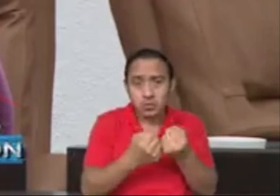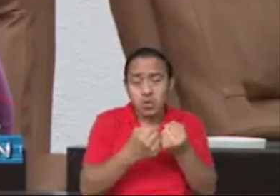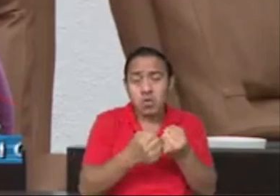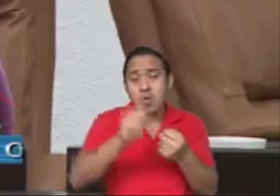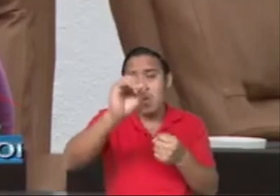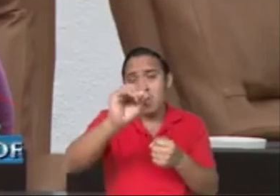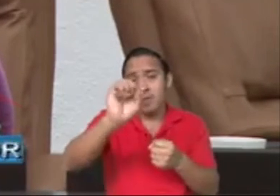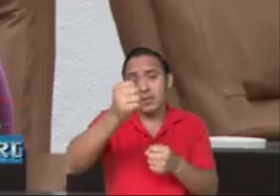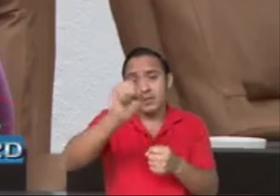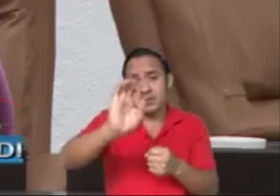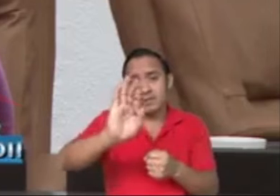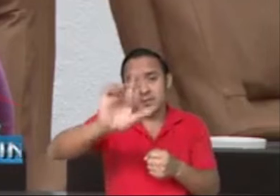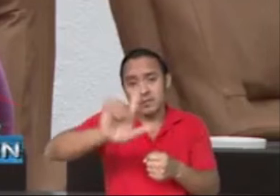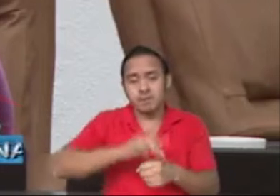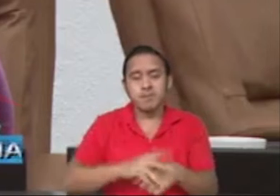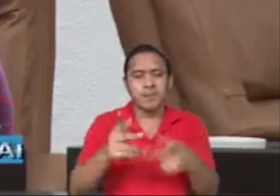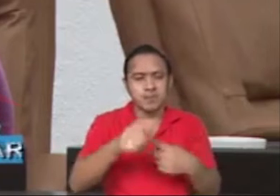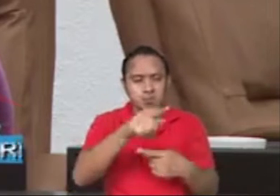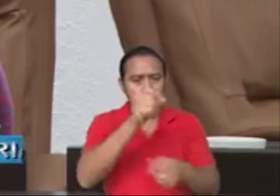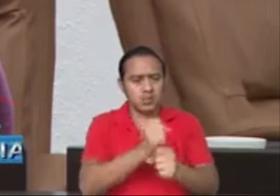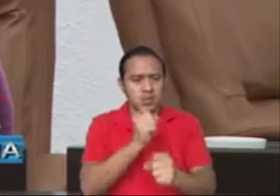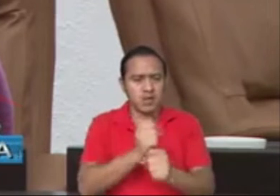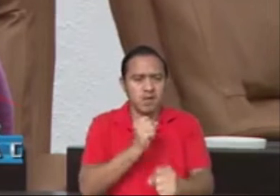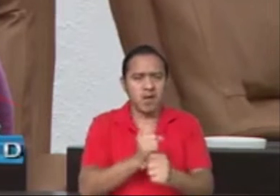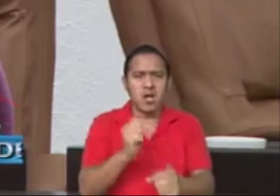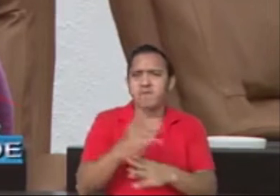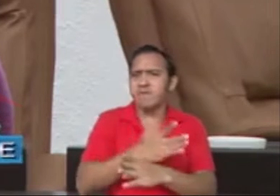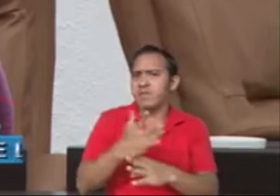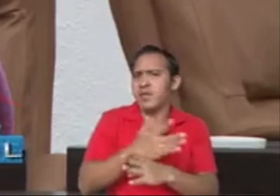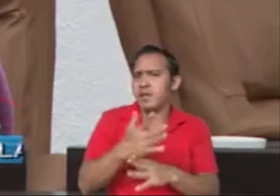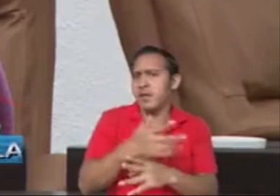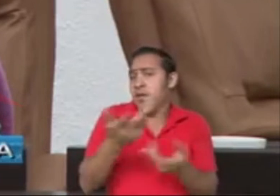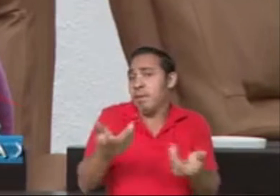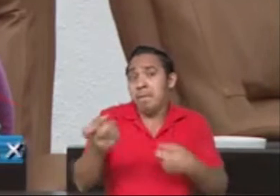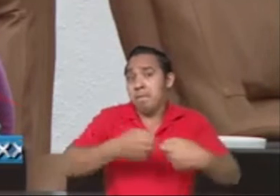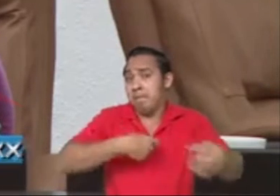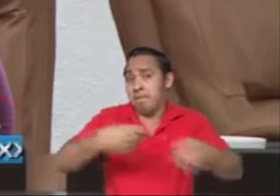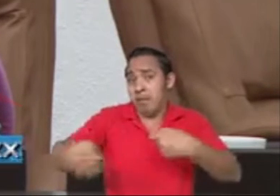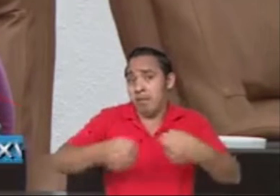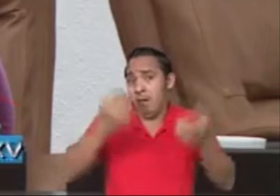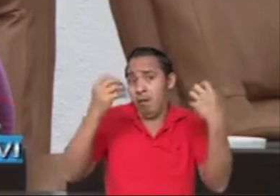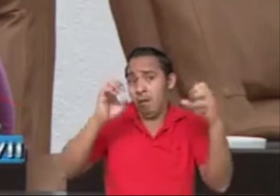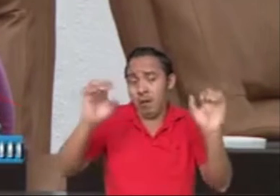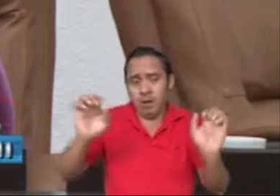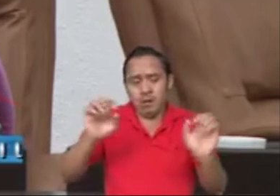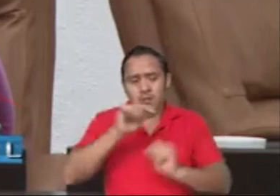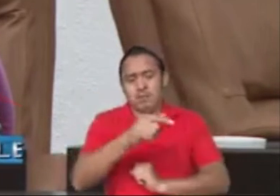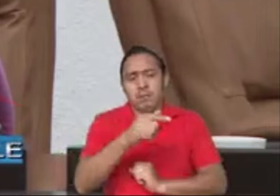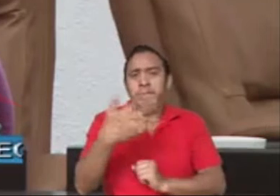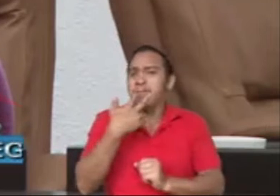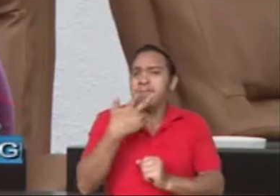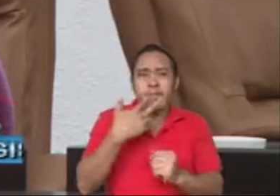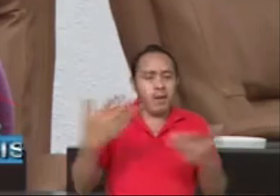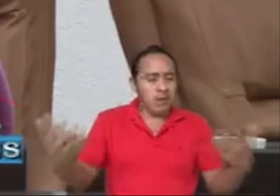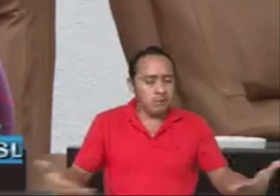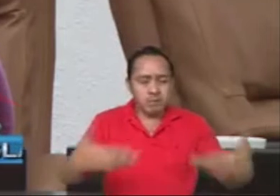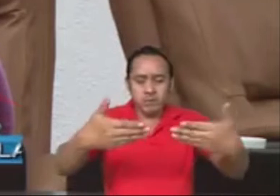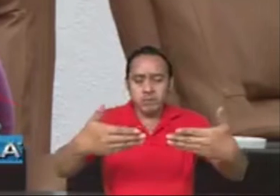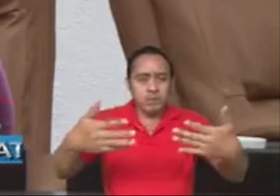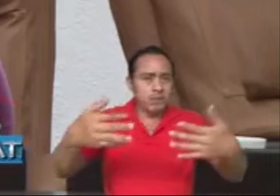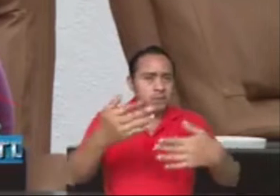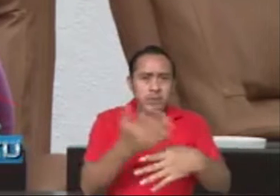lucro, pero cuya actividad económica realizan actos de comercio. No es compatible con